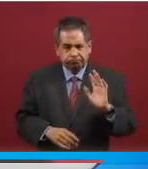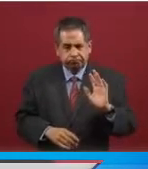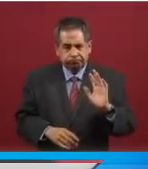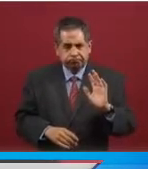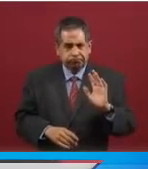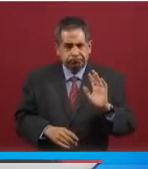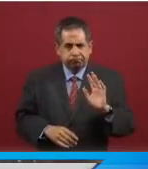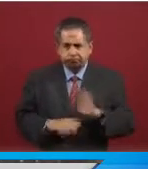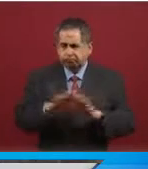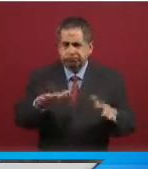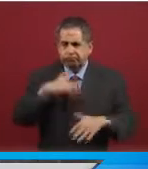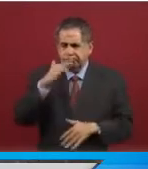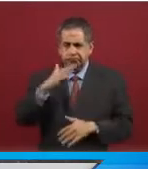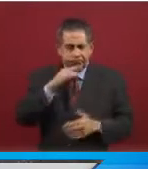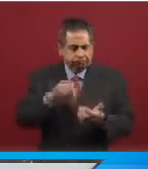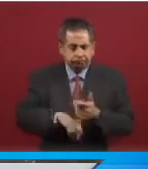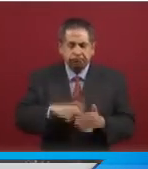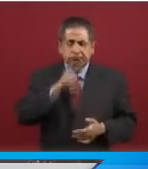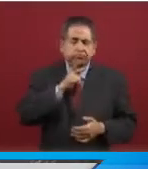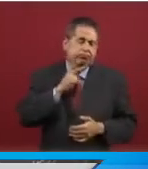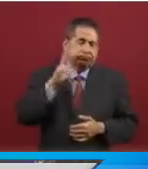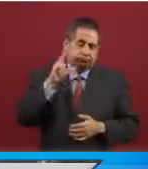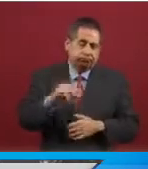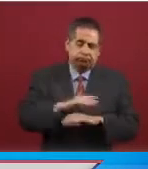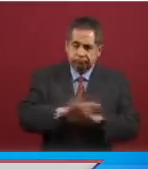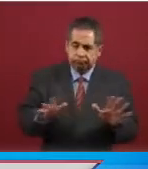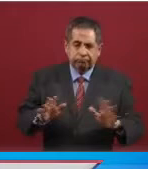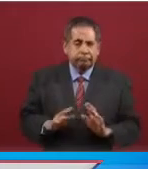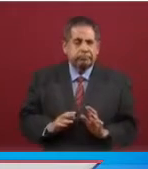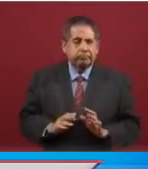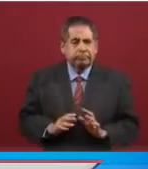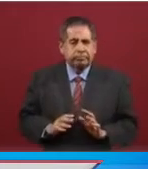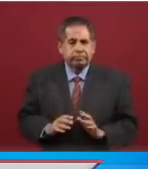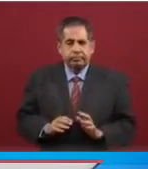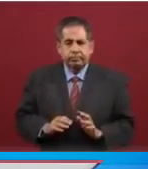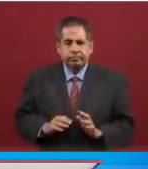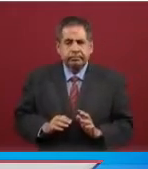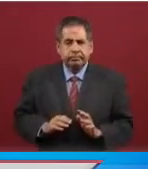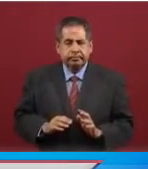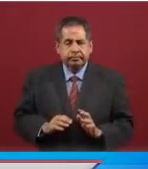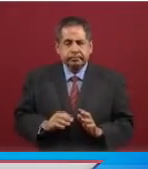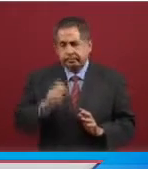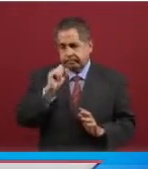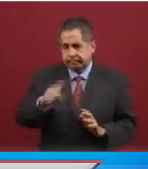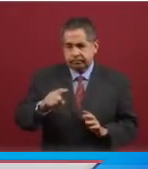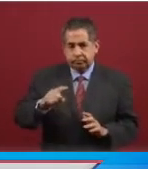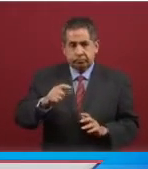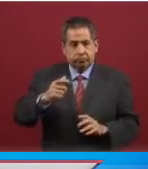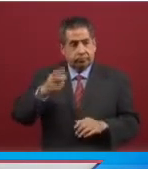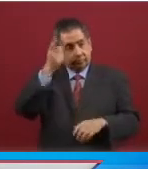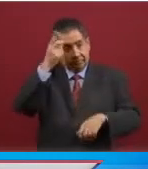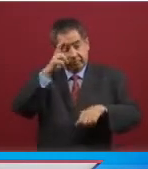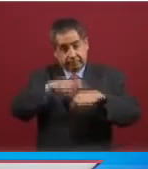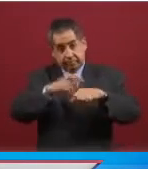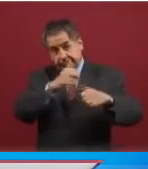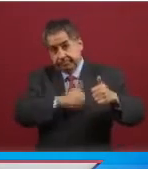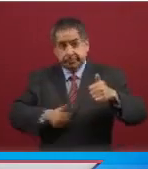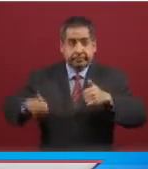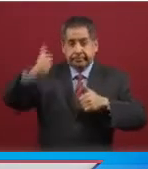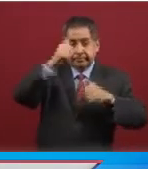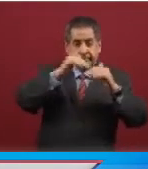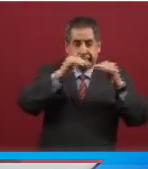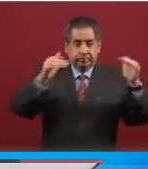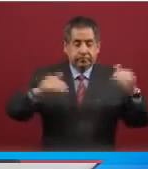tenido resultados muy significativos que han permitido detener la caída en la producción petrolera y el rescate de Pemex, a pesar de la intención en el